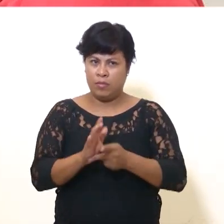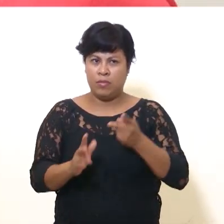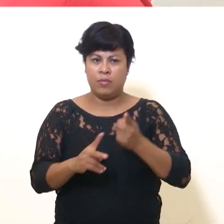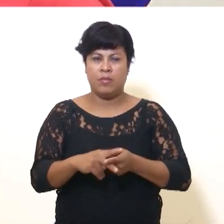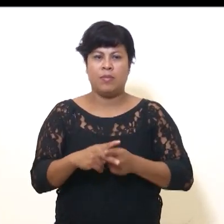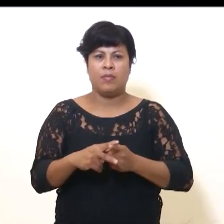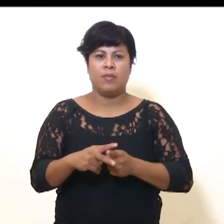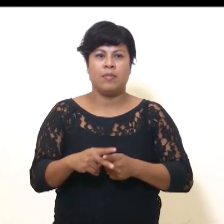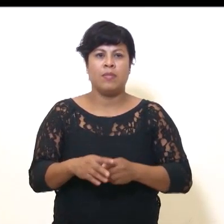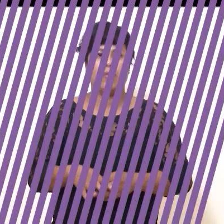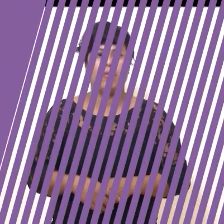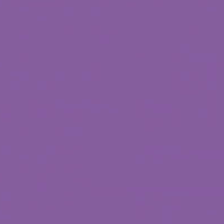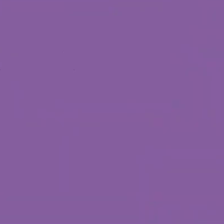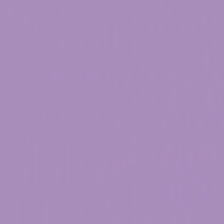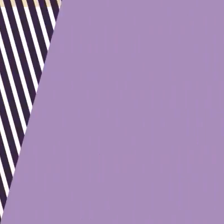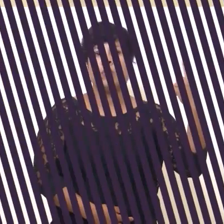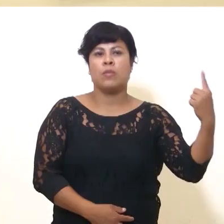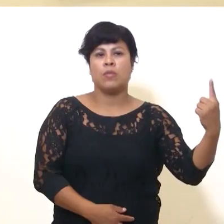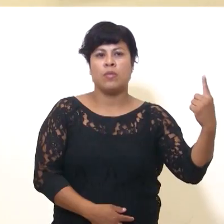Contamos otra vez.